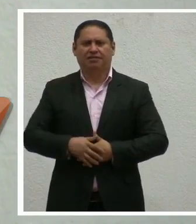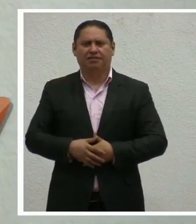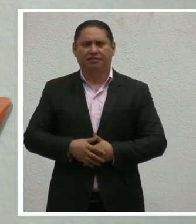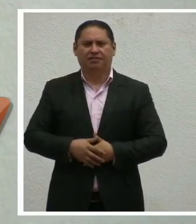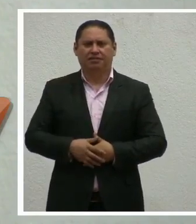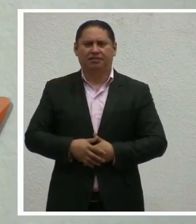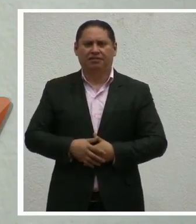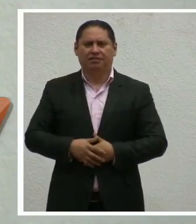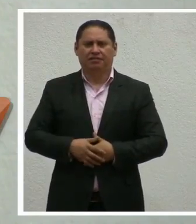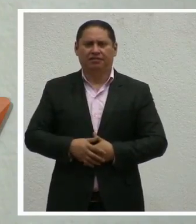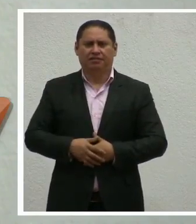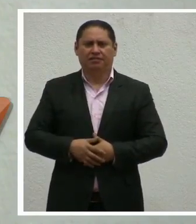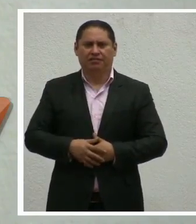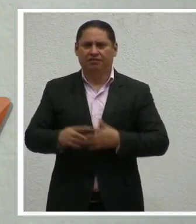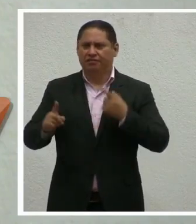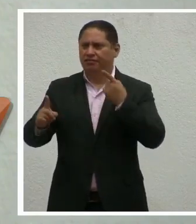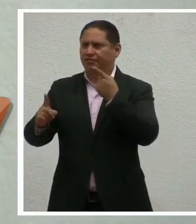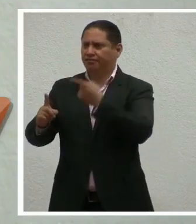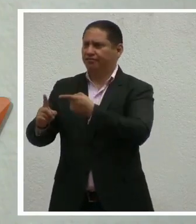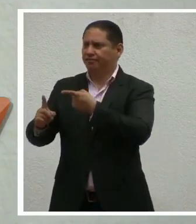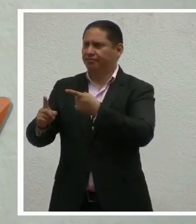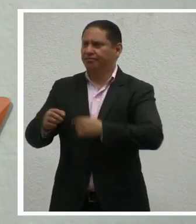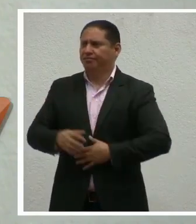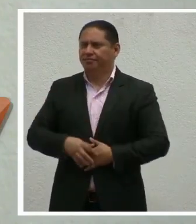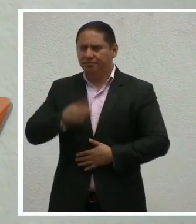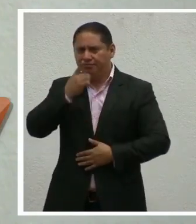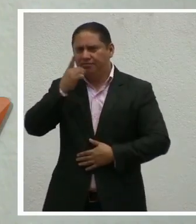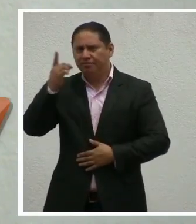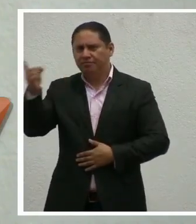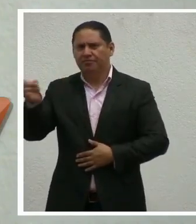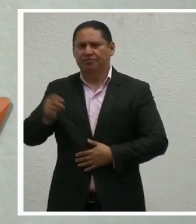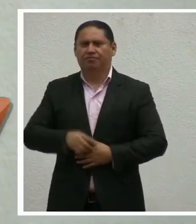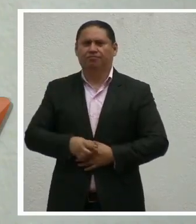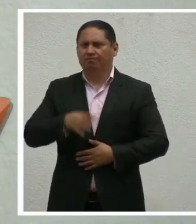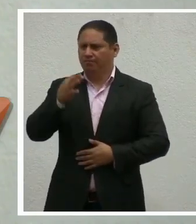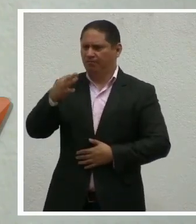jamás me he referido a alguien con insultos.